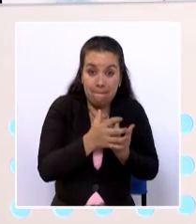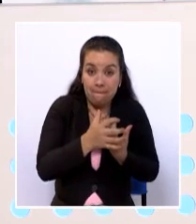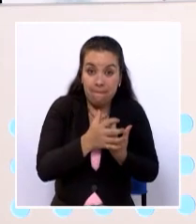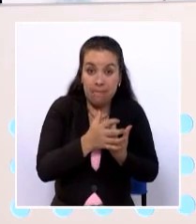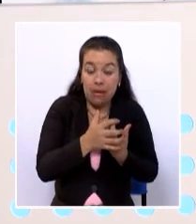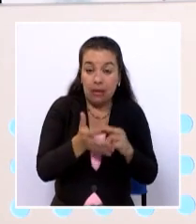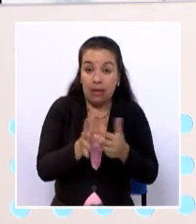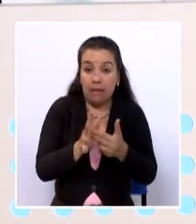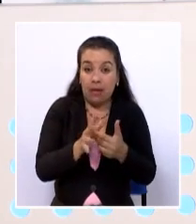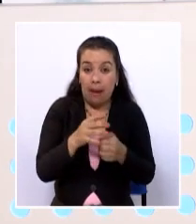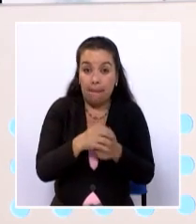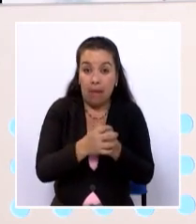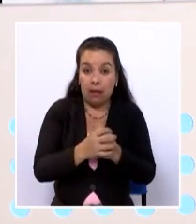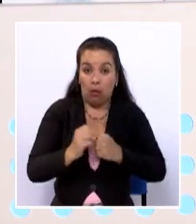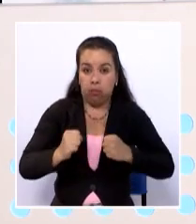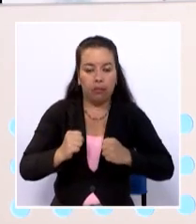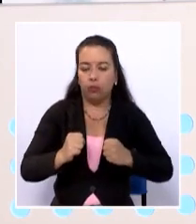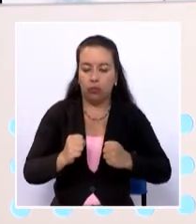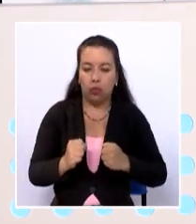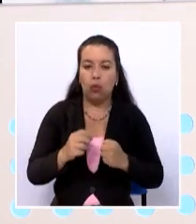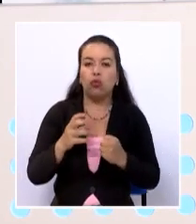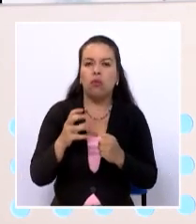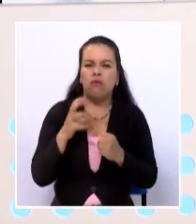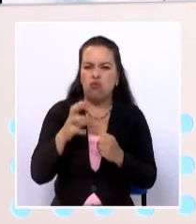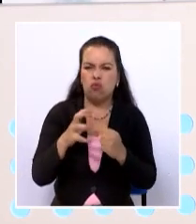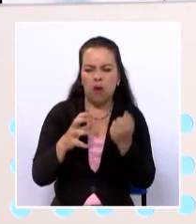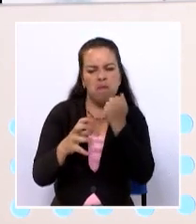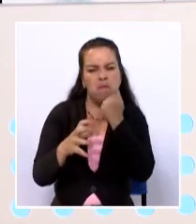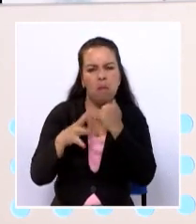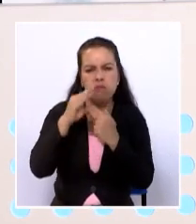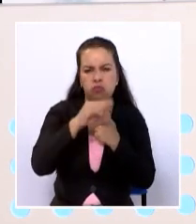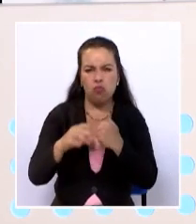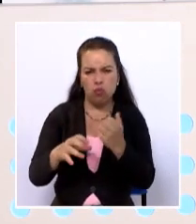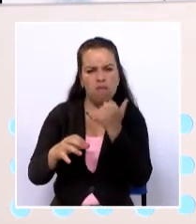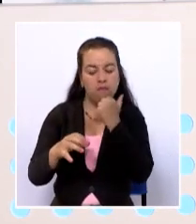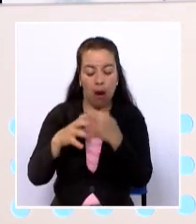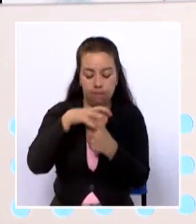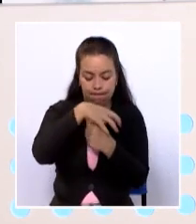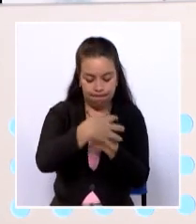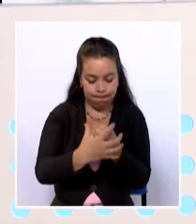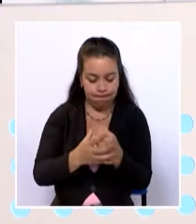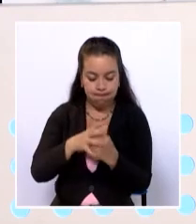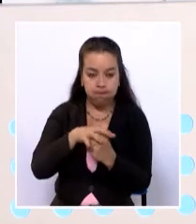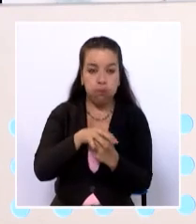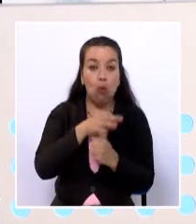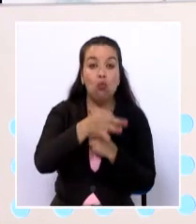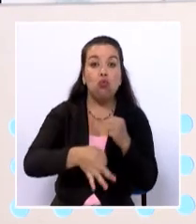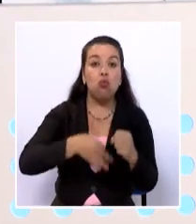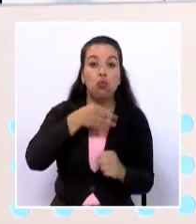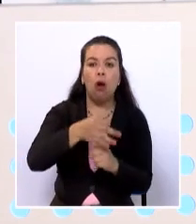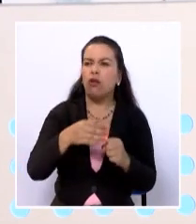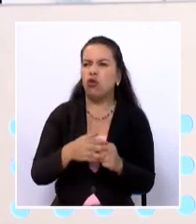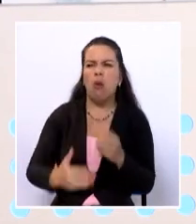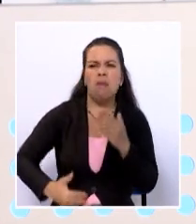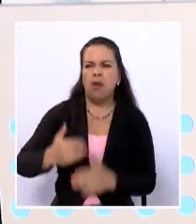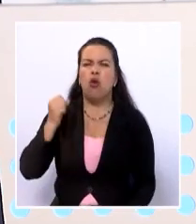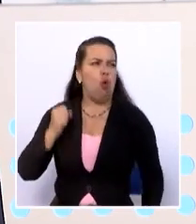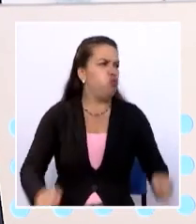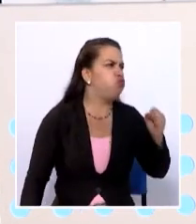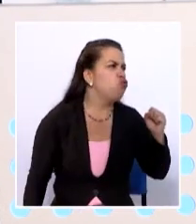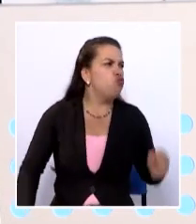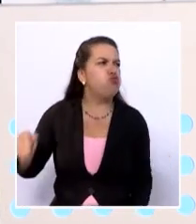masa tiene que ver con tonificación del músculo es lo que nos va a permitir garantizar la seguridad en la rodilla pero ya no puedes ir voy a empezar a hacer actividad física